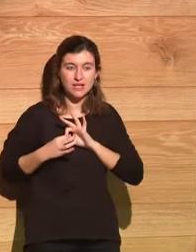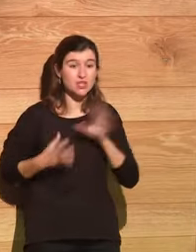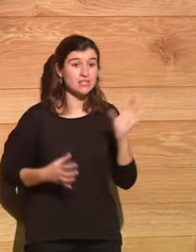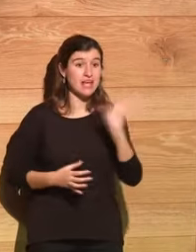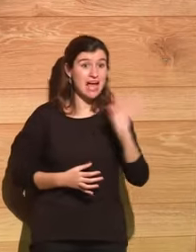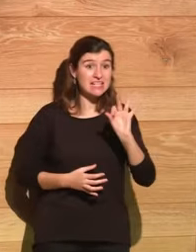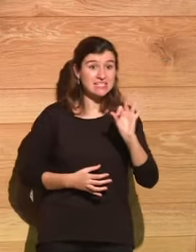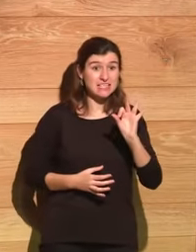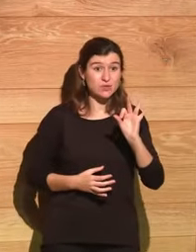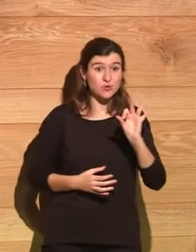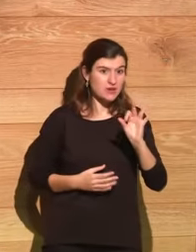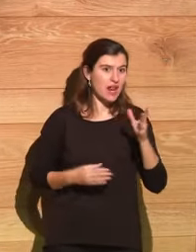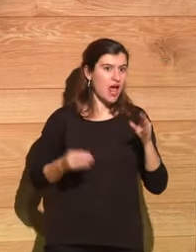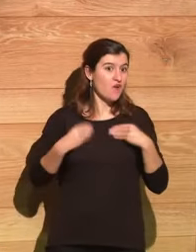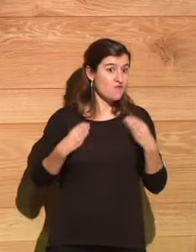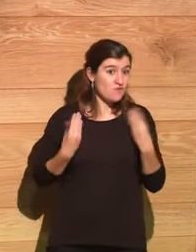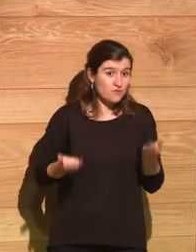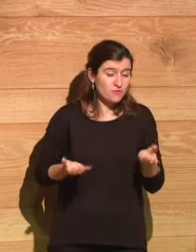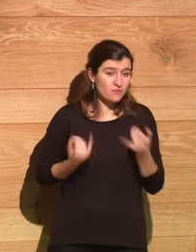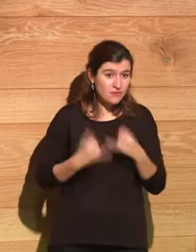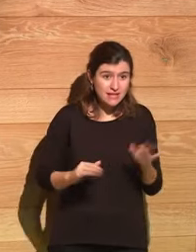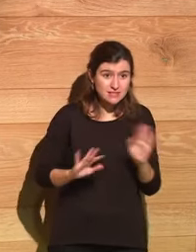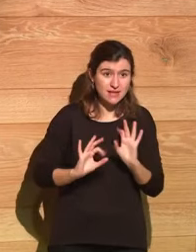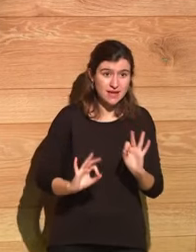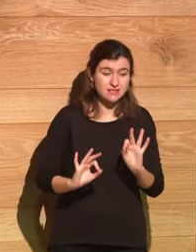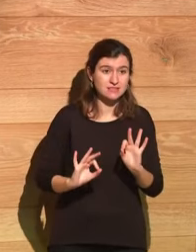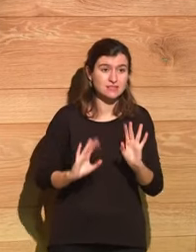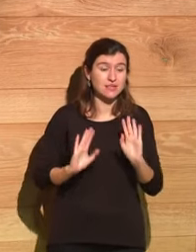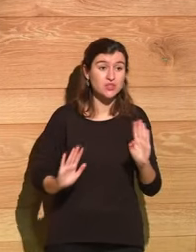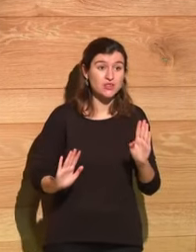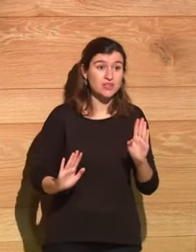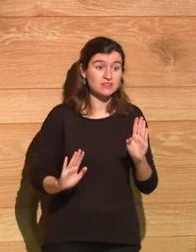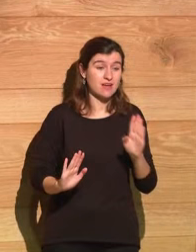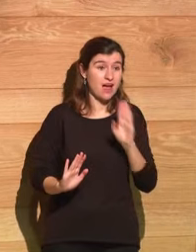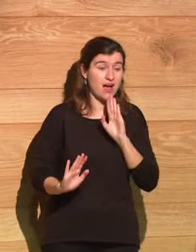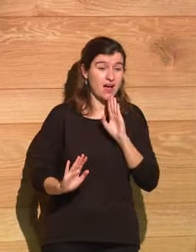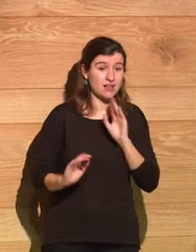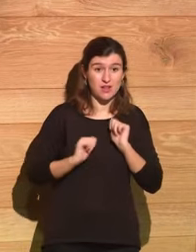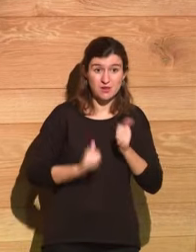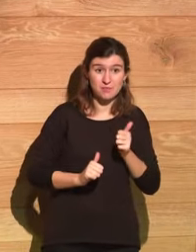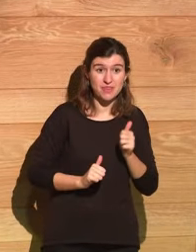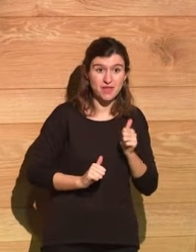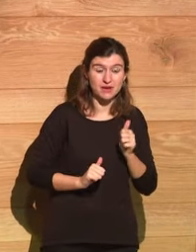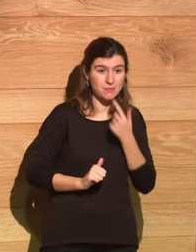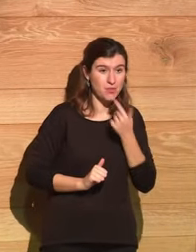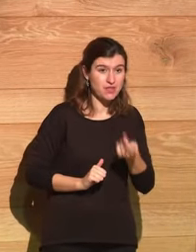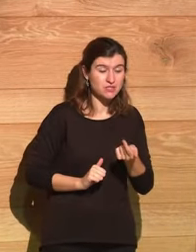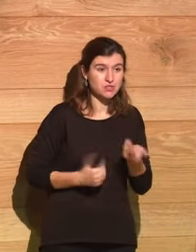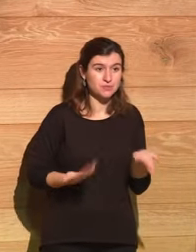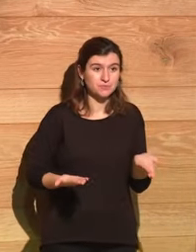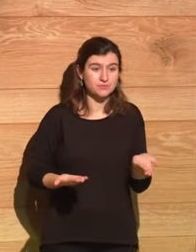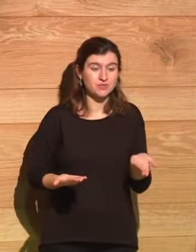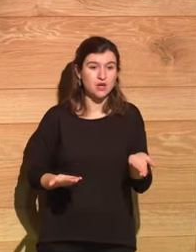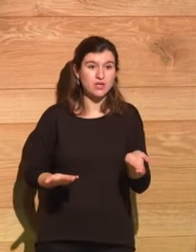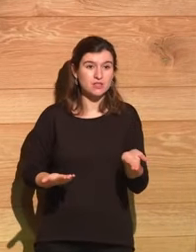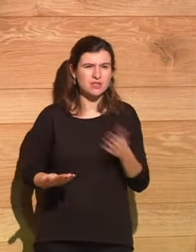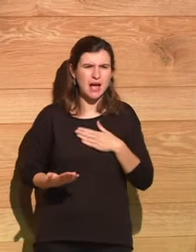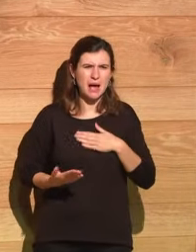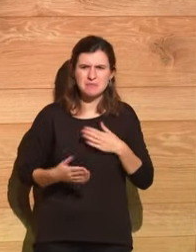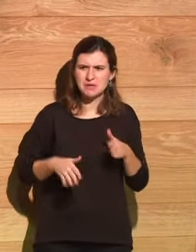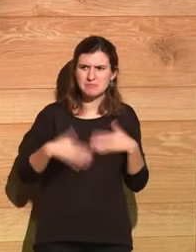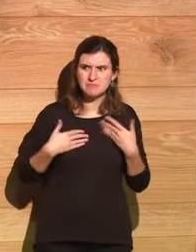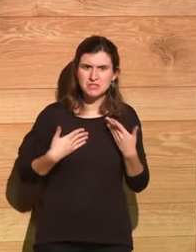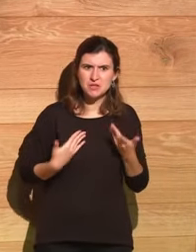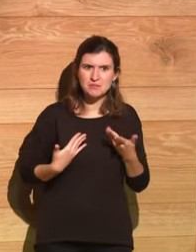es una celebración, lo hemos dicho al principio, ¿no? Entonces, me sorprende, ¿no? Que le ponga, y aquí es una